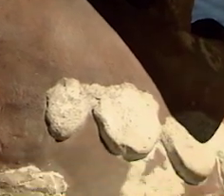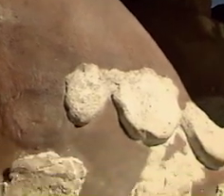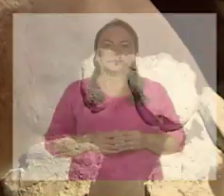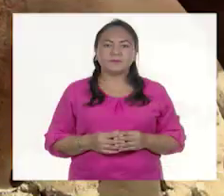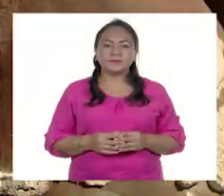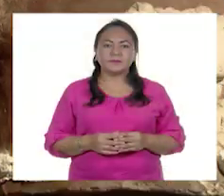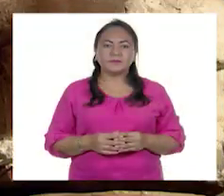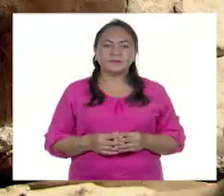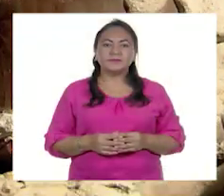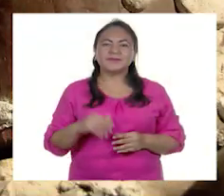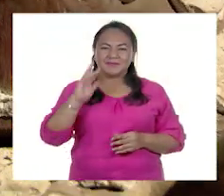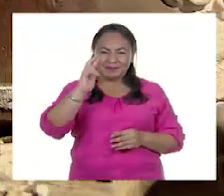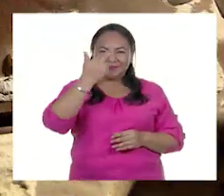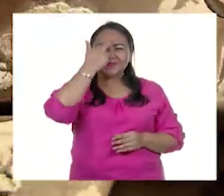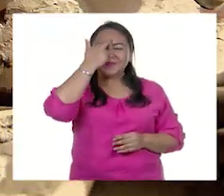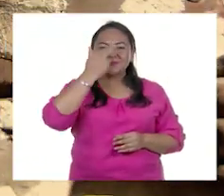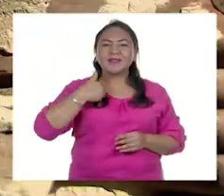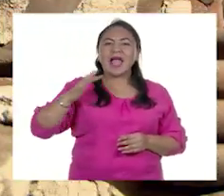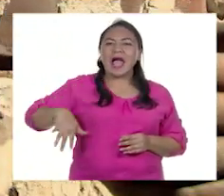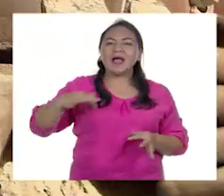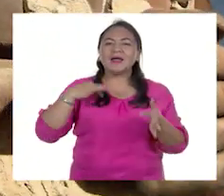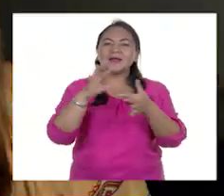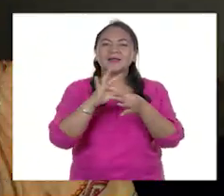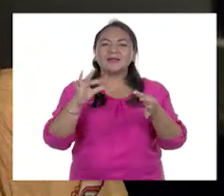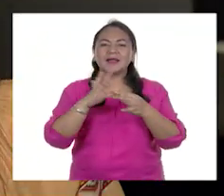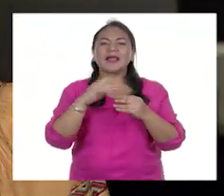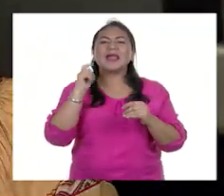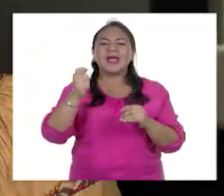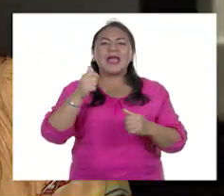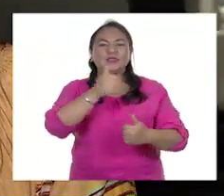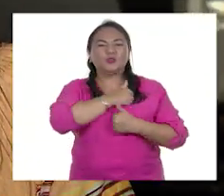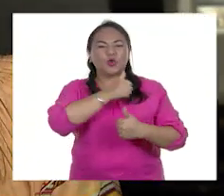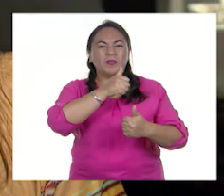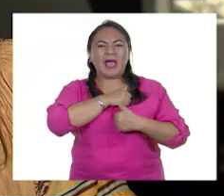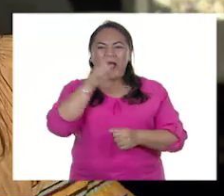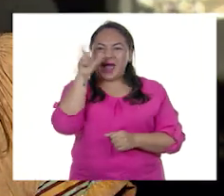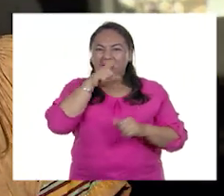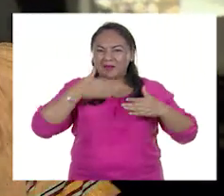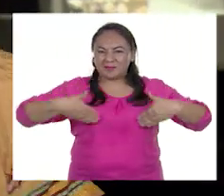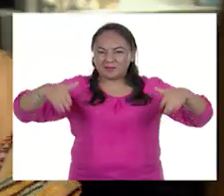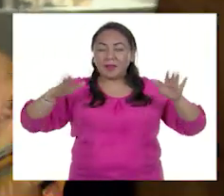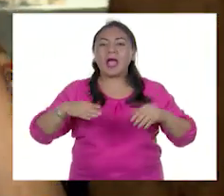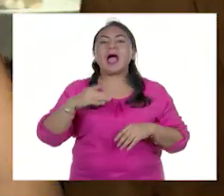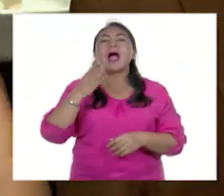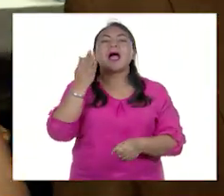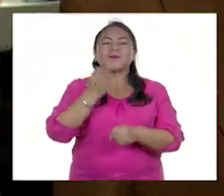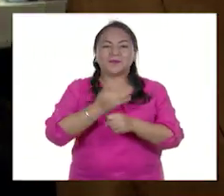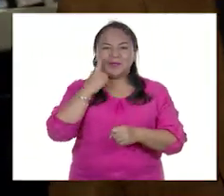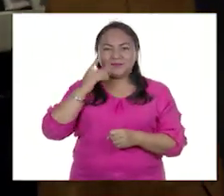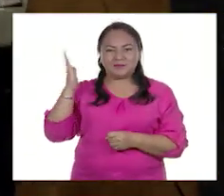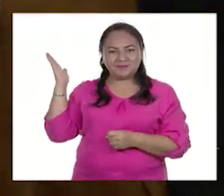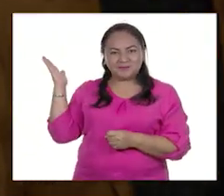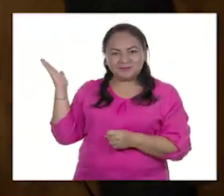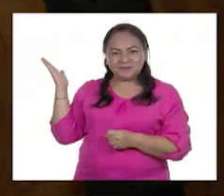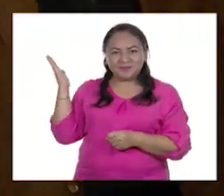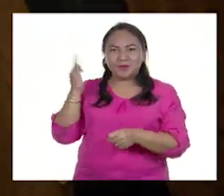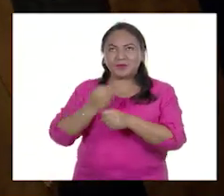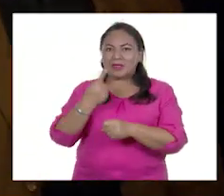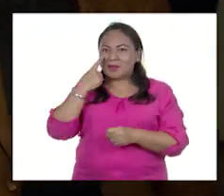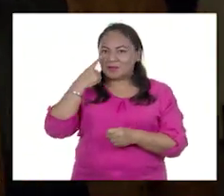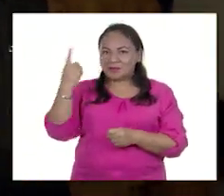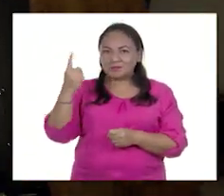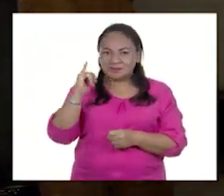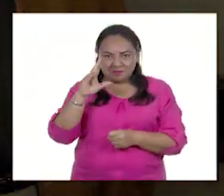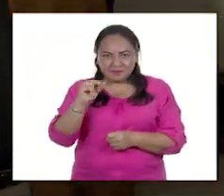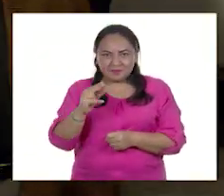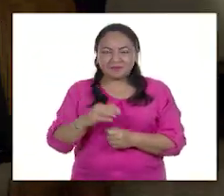¿Se acuerdan que estábamos hablando acerca del guerrero águila? Pues bueno, lo tenemos precisamente aquí con nosotros, ¿no, Carlos?